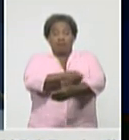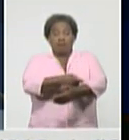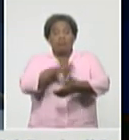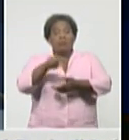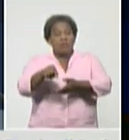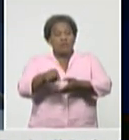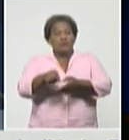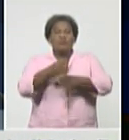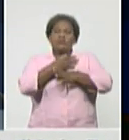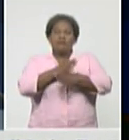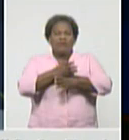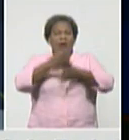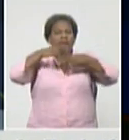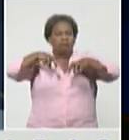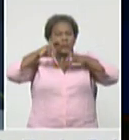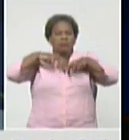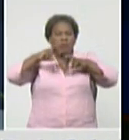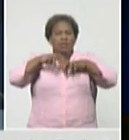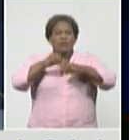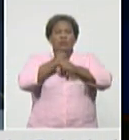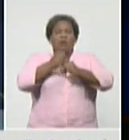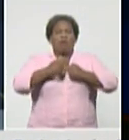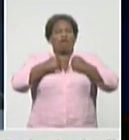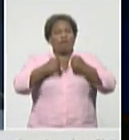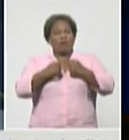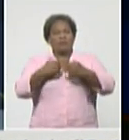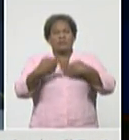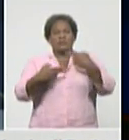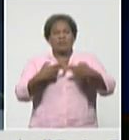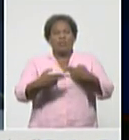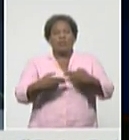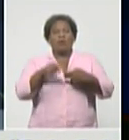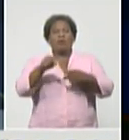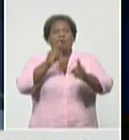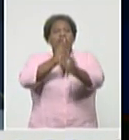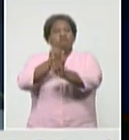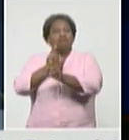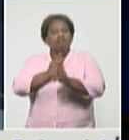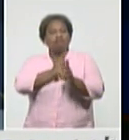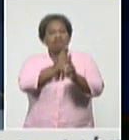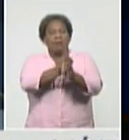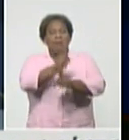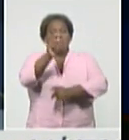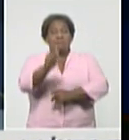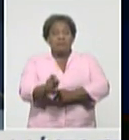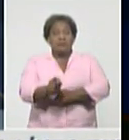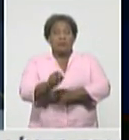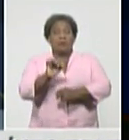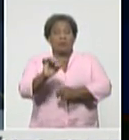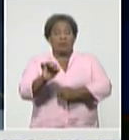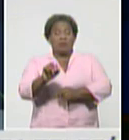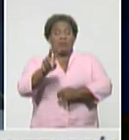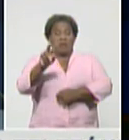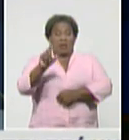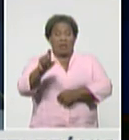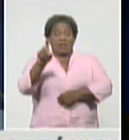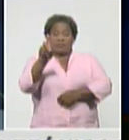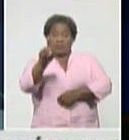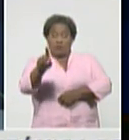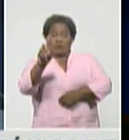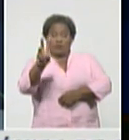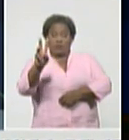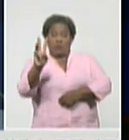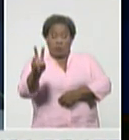está haciendo en la población, en los contactos, en los sospechosos. De Villa Clara 132, de Santi